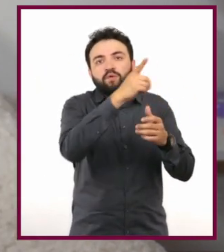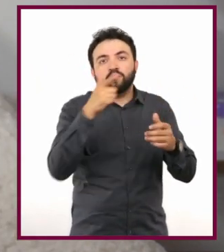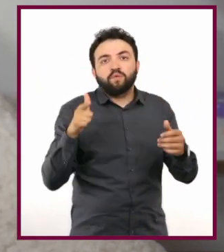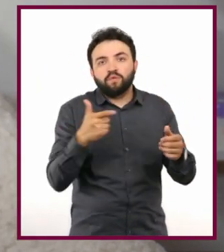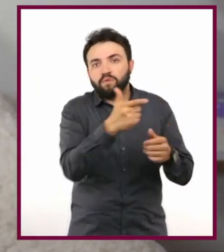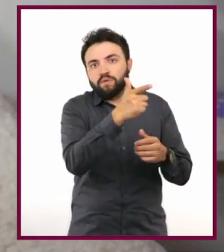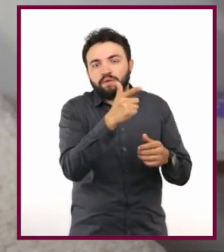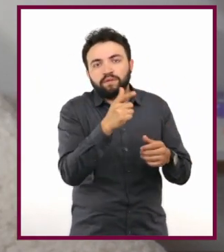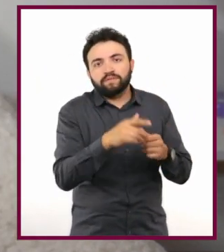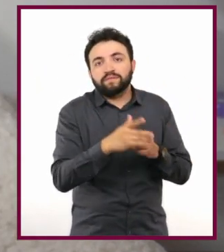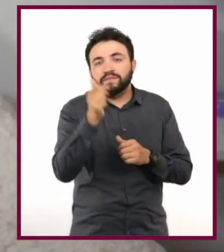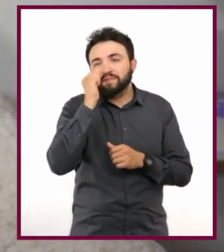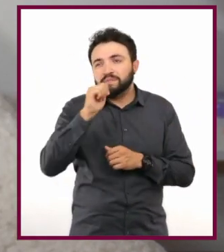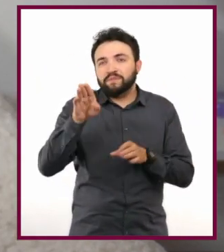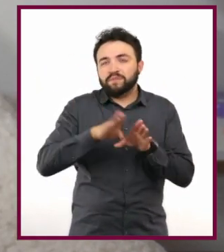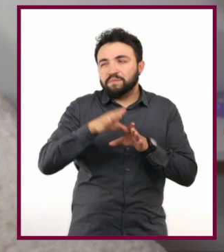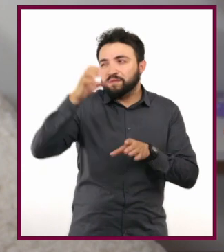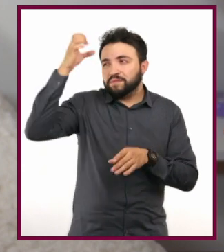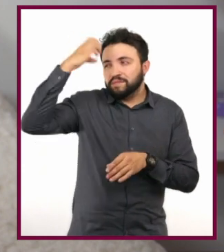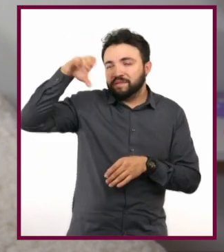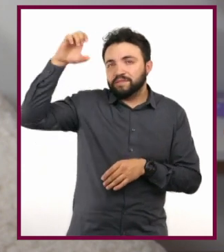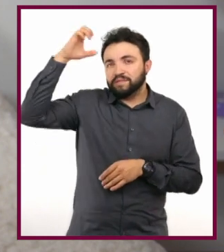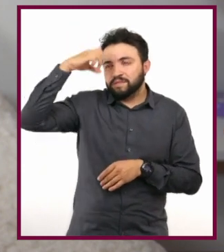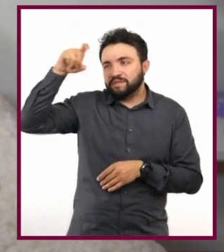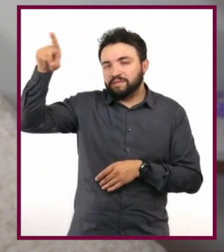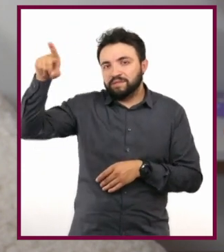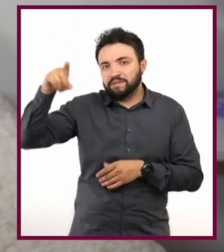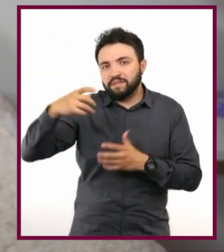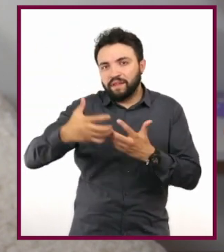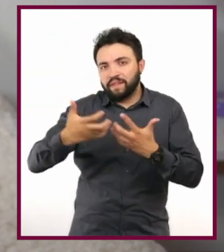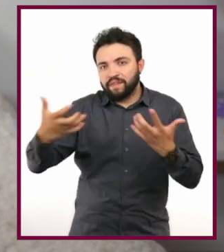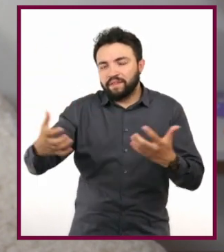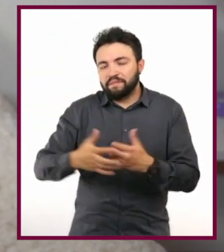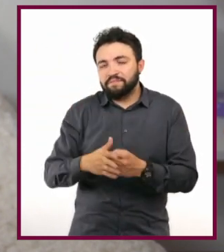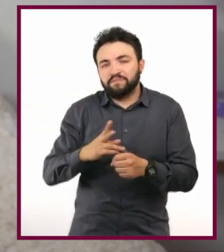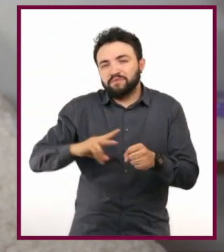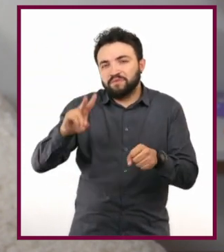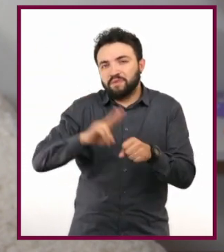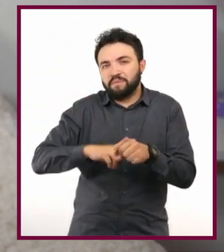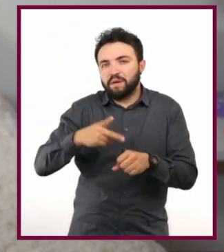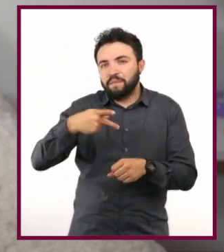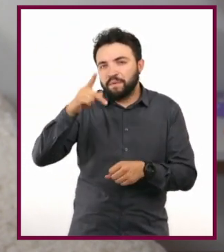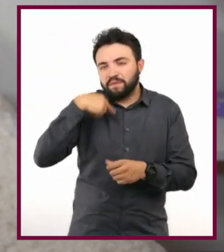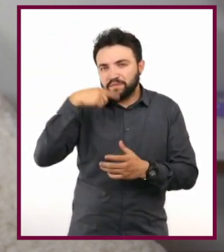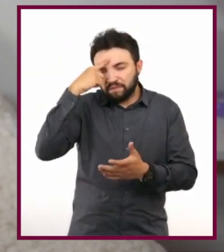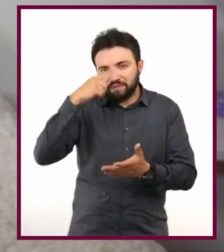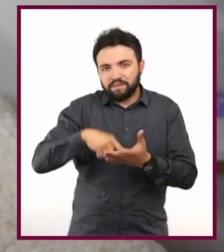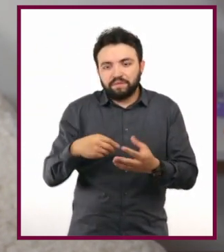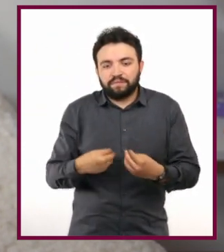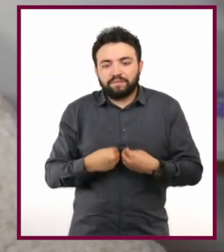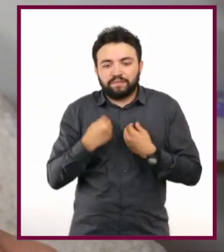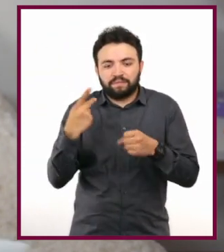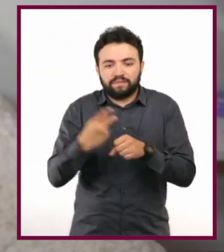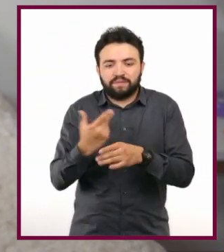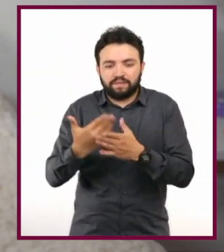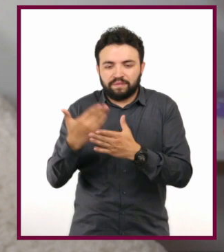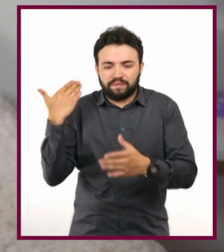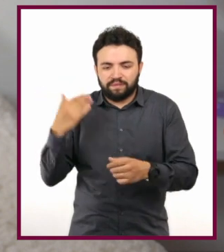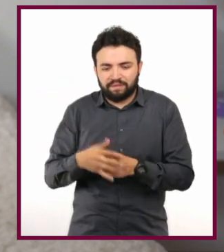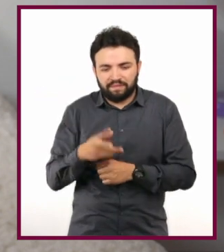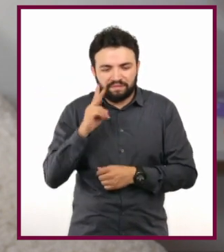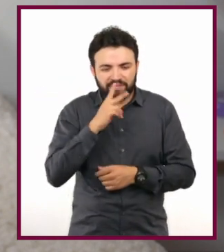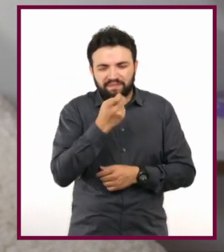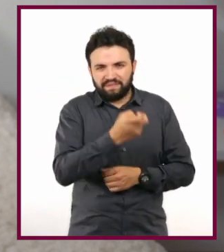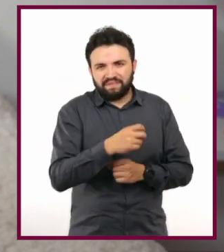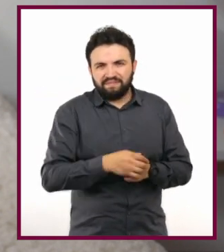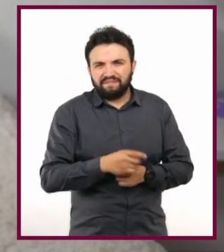abuelo. Siempre añoró su tierra. Tal vez es normal, pero yo creo que vive en el pasado. Empezando por